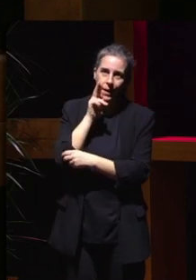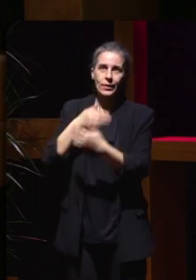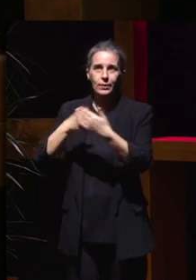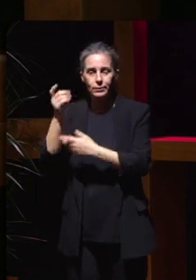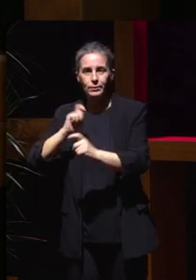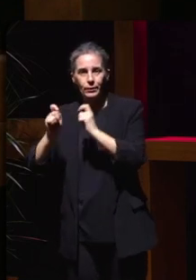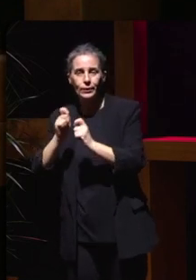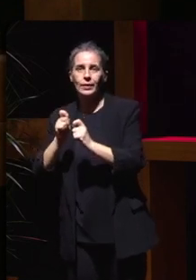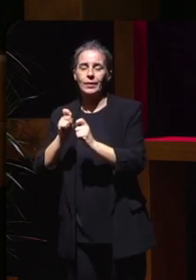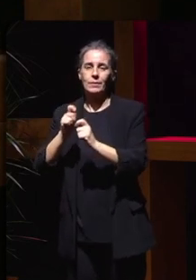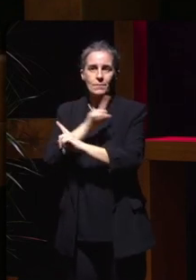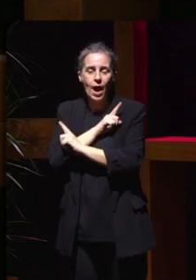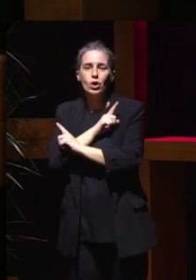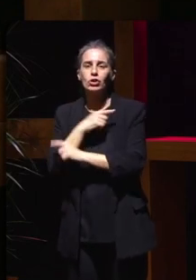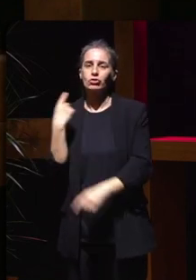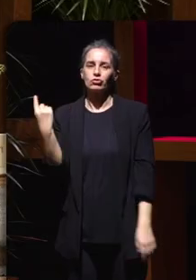y sola